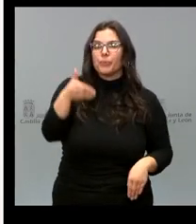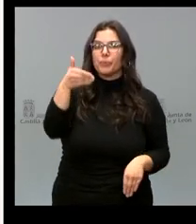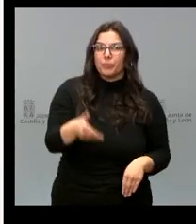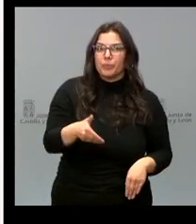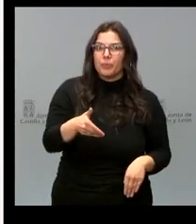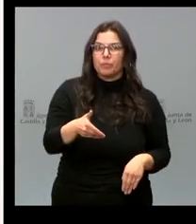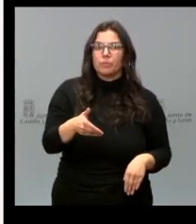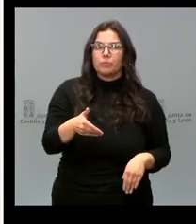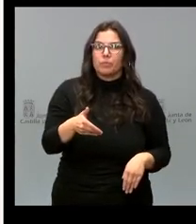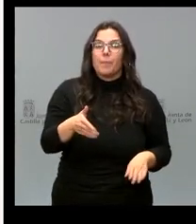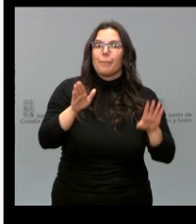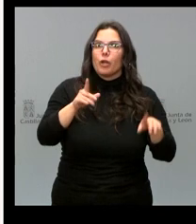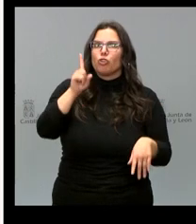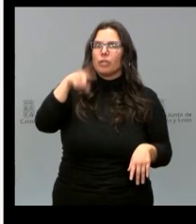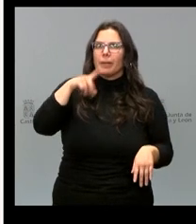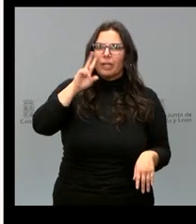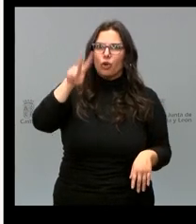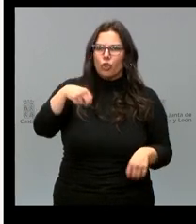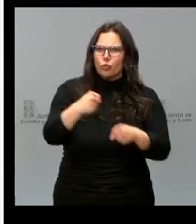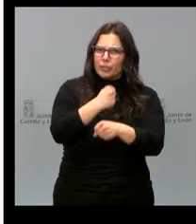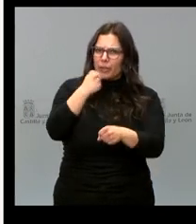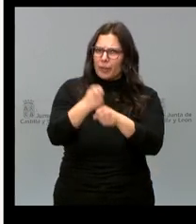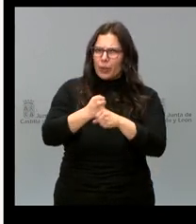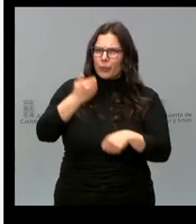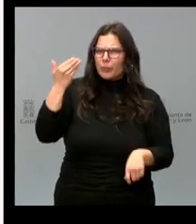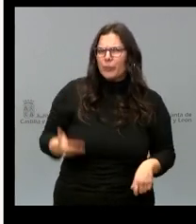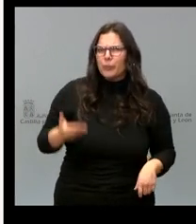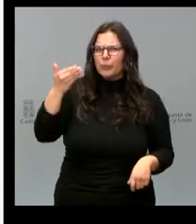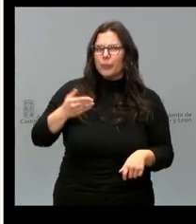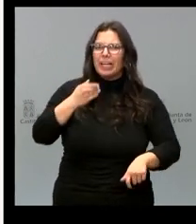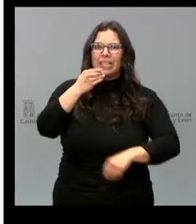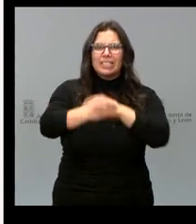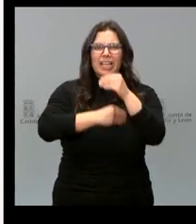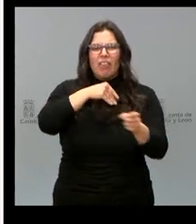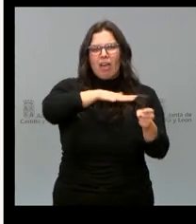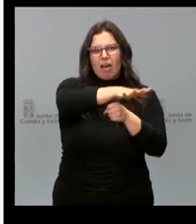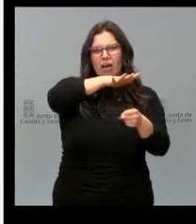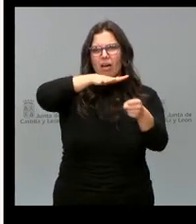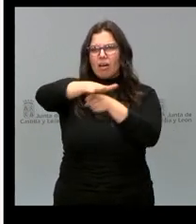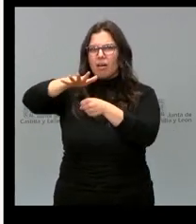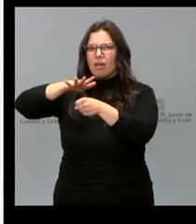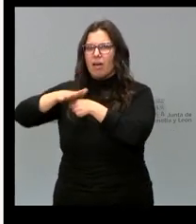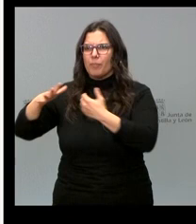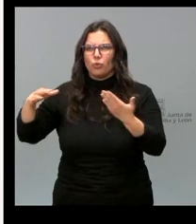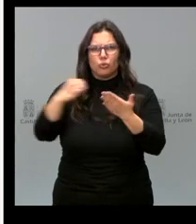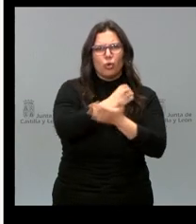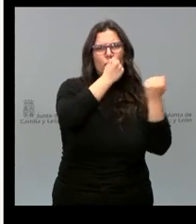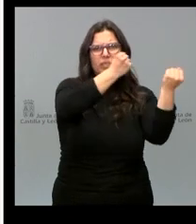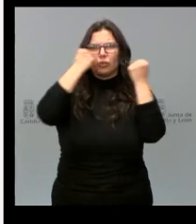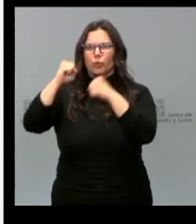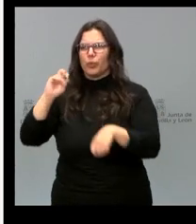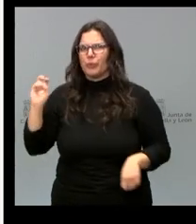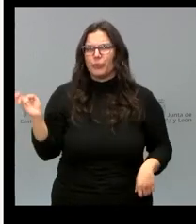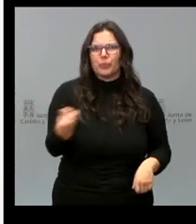de reconocer la labor importantísima que se hace en todos los ámbitos, en todas las instituciones,